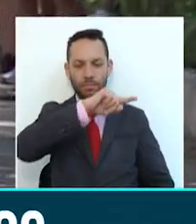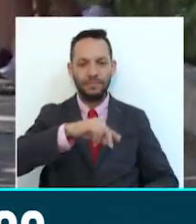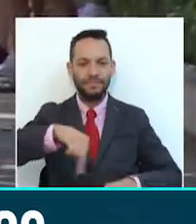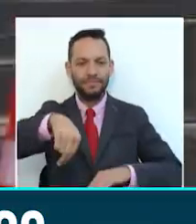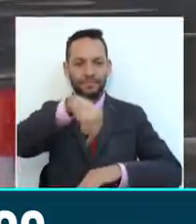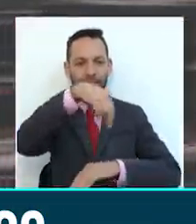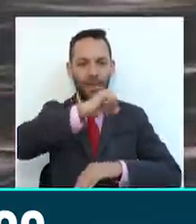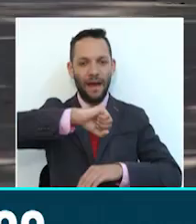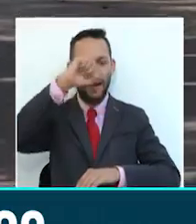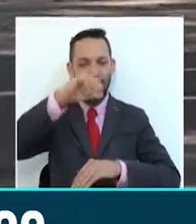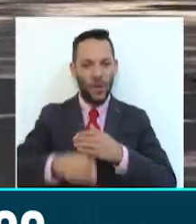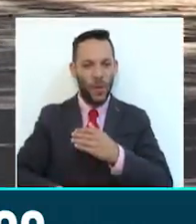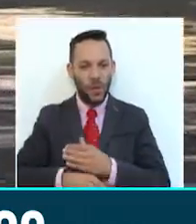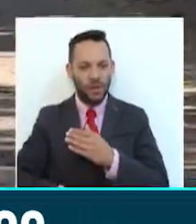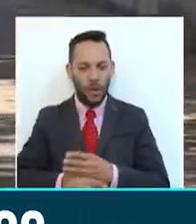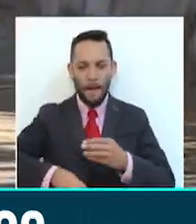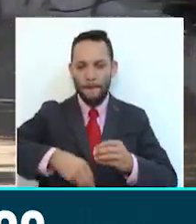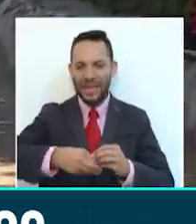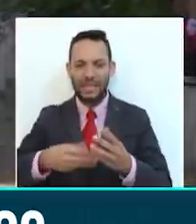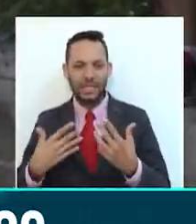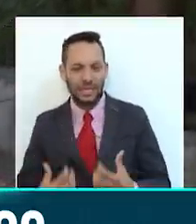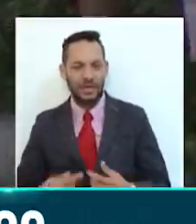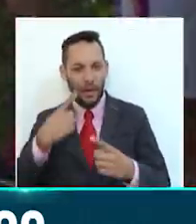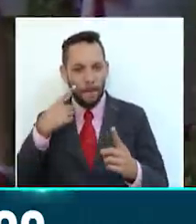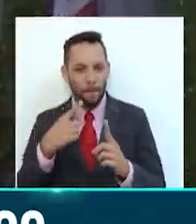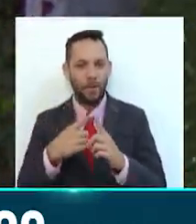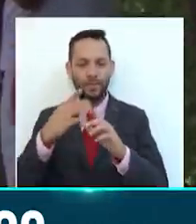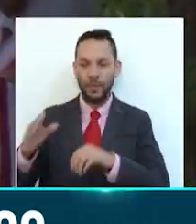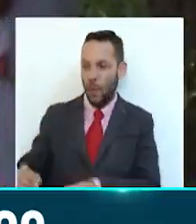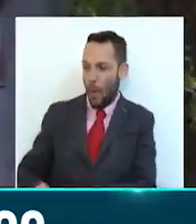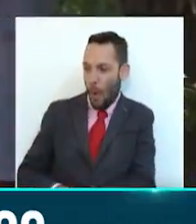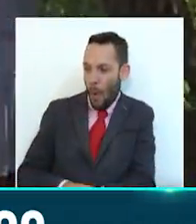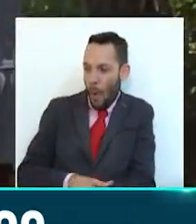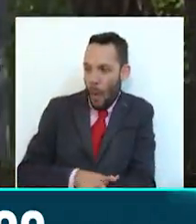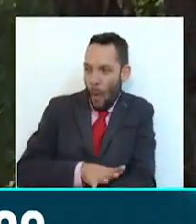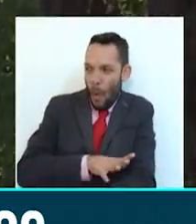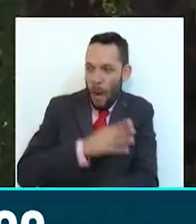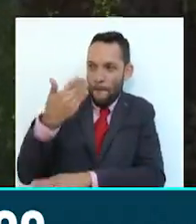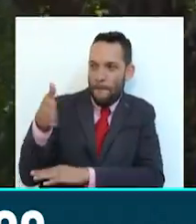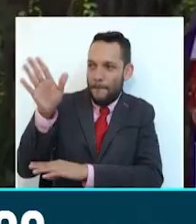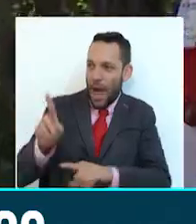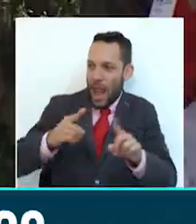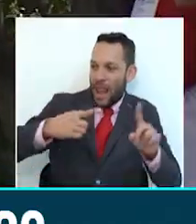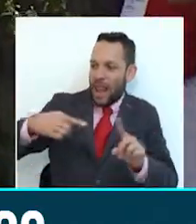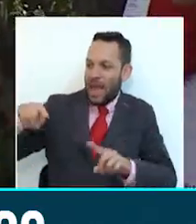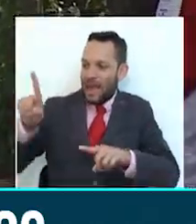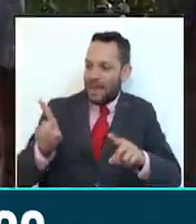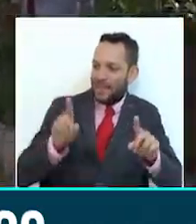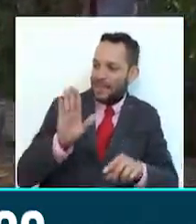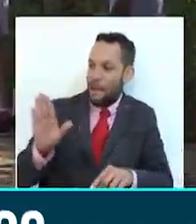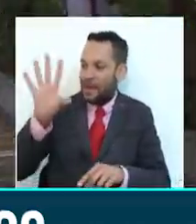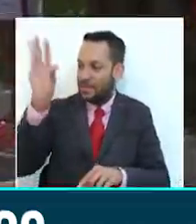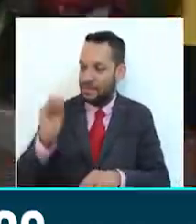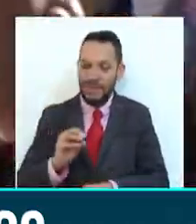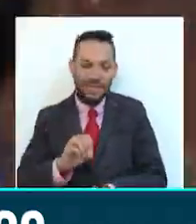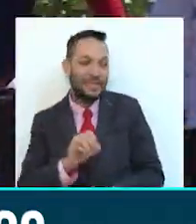y bueno, espero poder seguir trayendo muchos triunfos. Se eriza la piel en ese momento cuando suena el himno de la región, ¿no? Del sí, departamento. Sí, sí, claro,